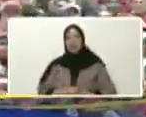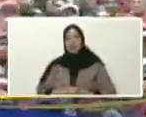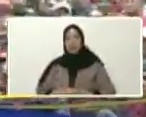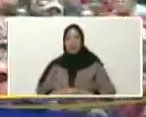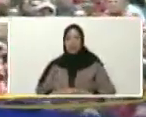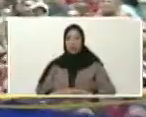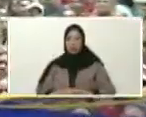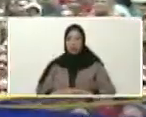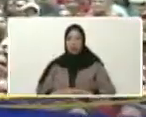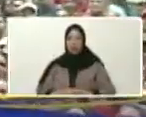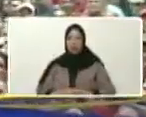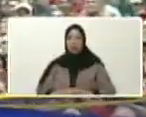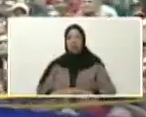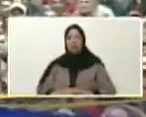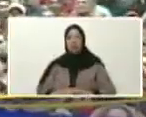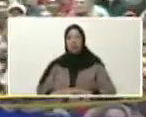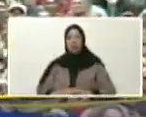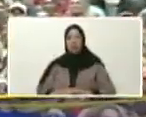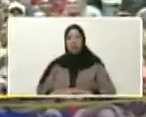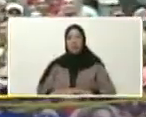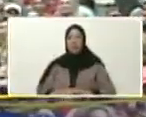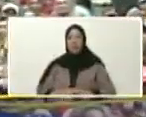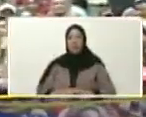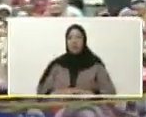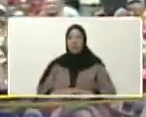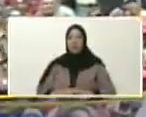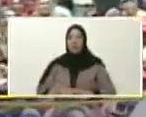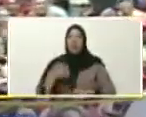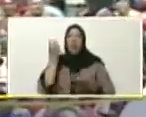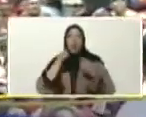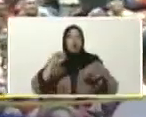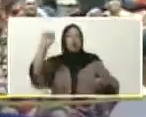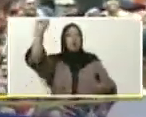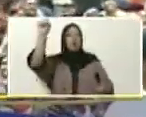para, miren a Superbigote, vale ya,